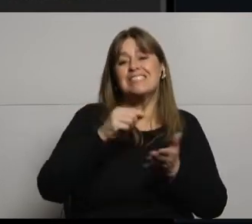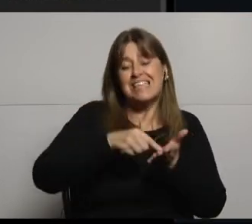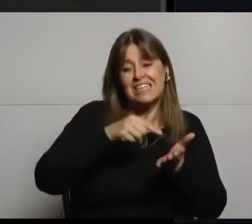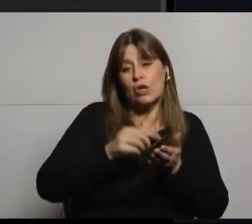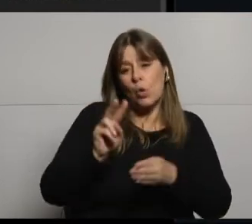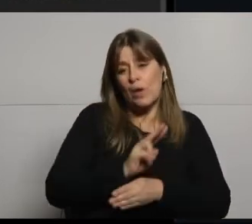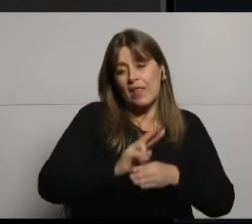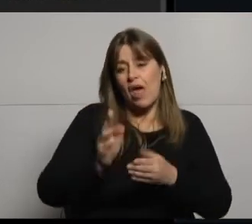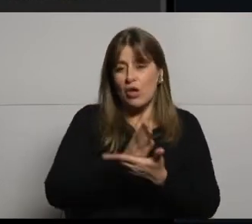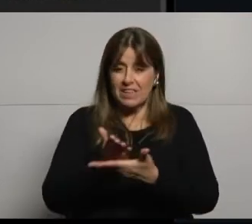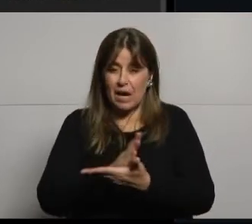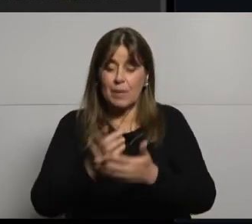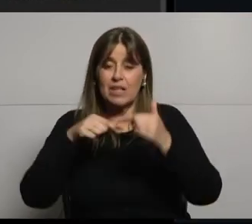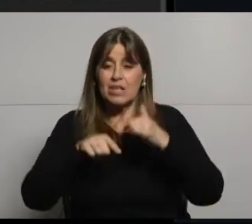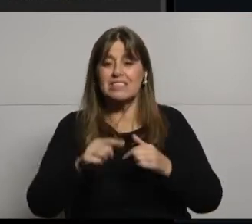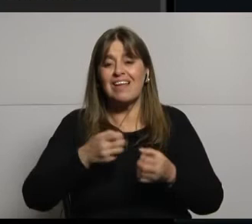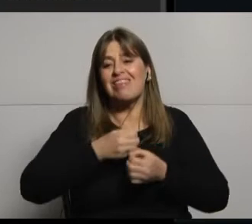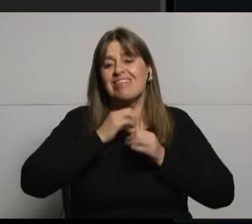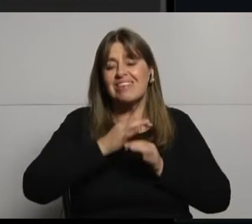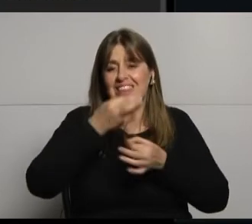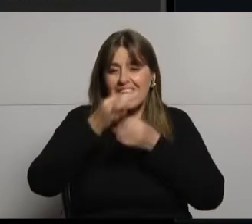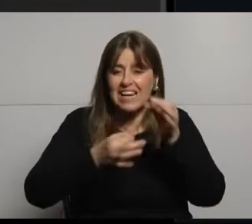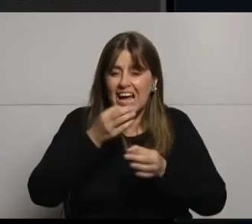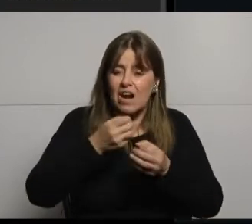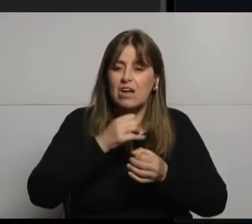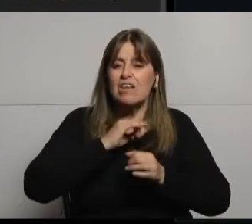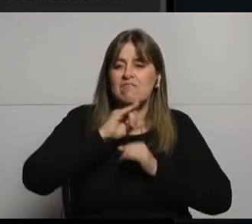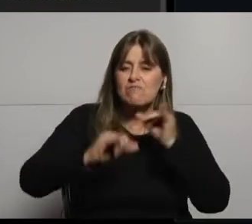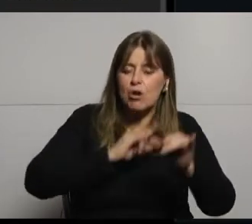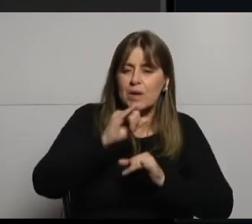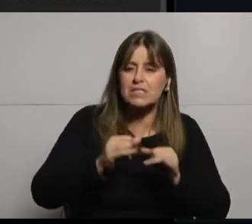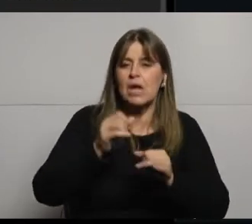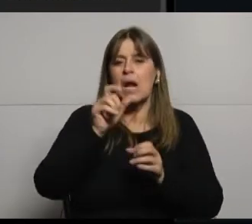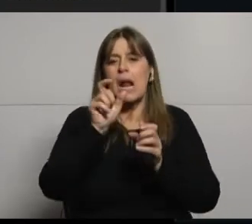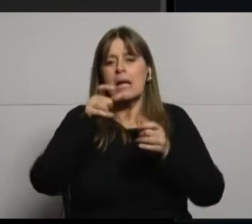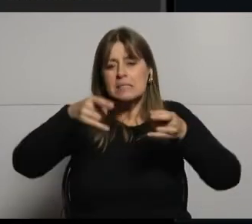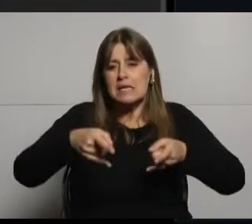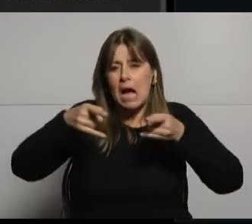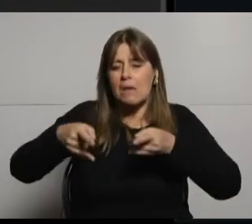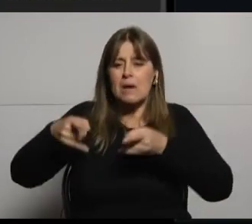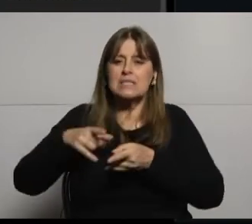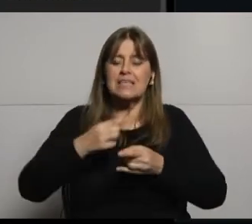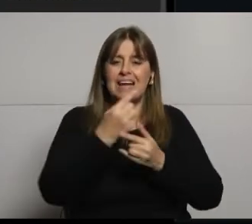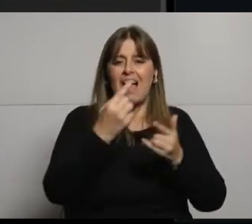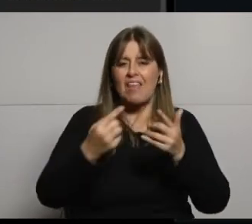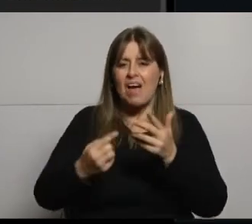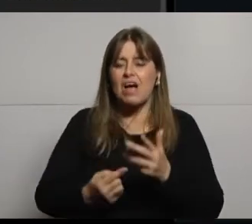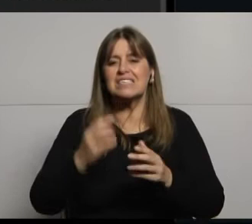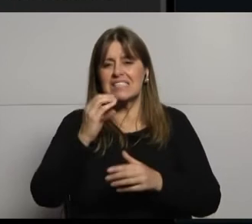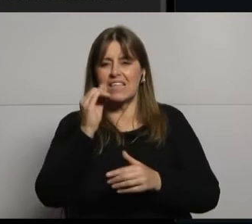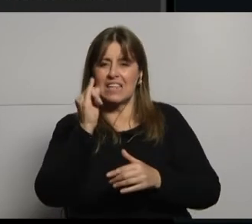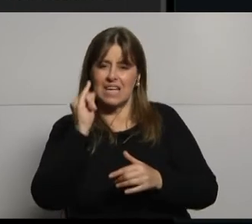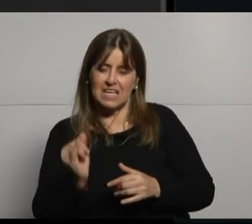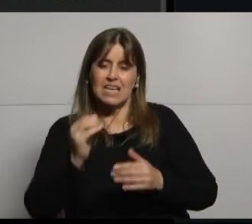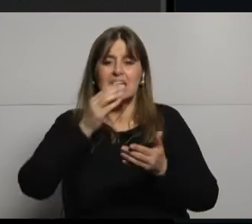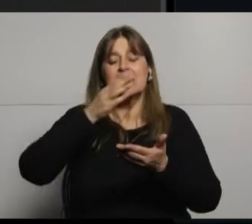intermedio tienen que declarar y dar la información de las camas que tienen en cada CTI,